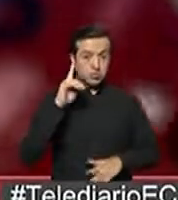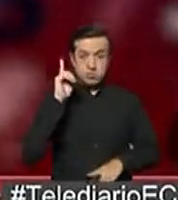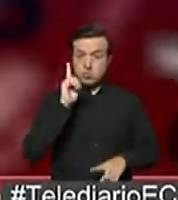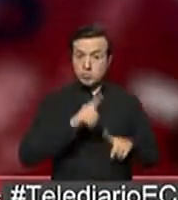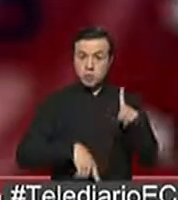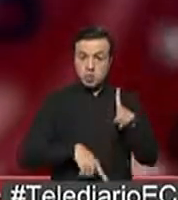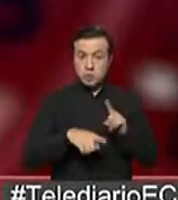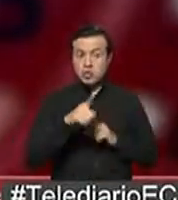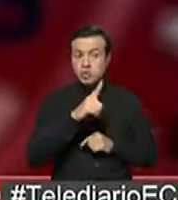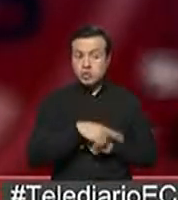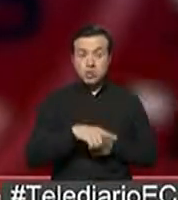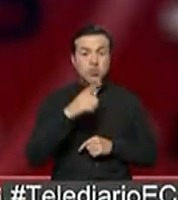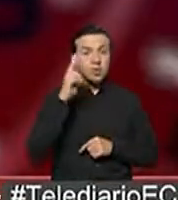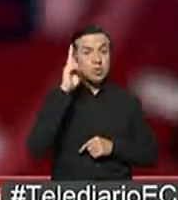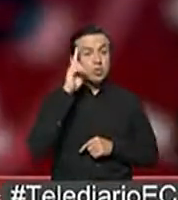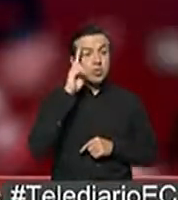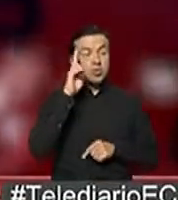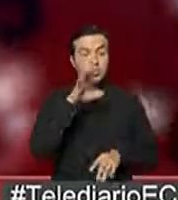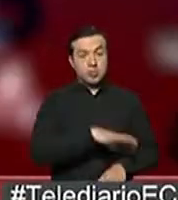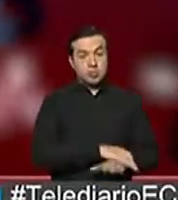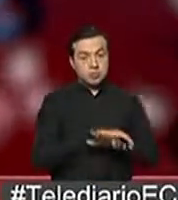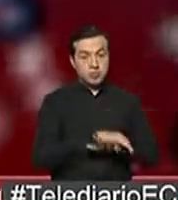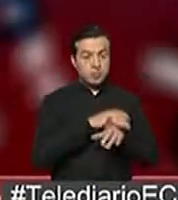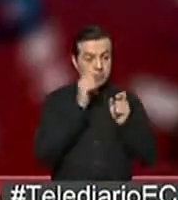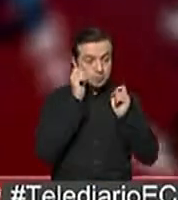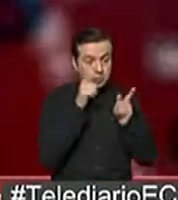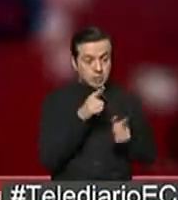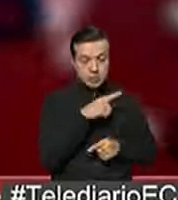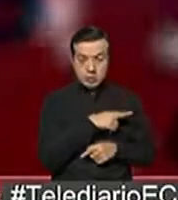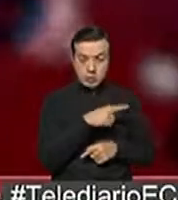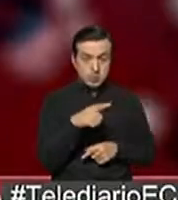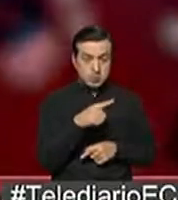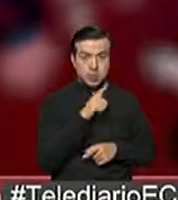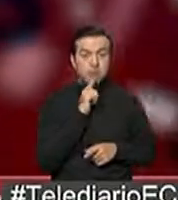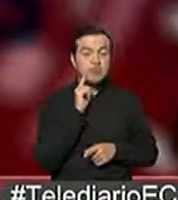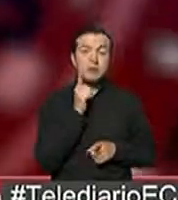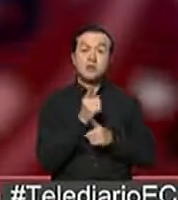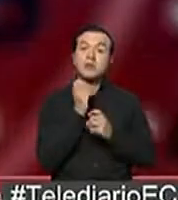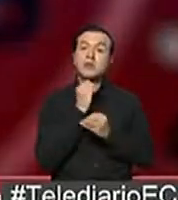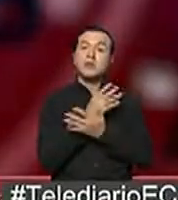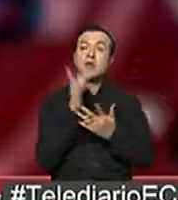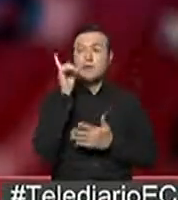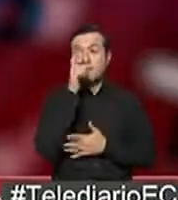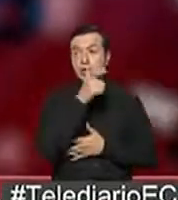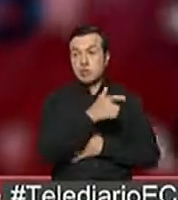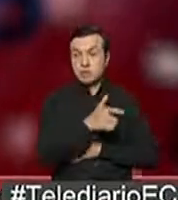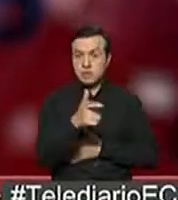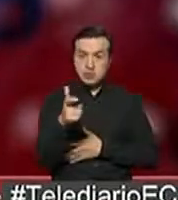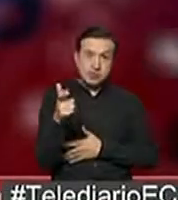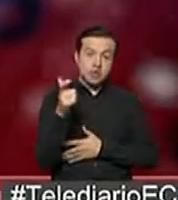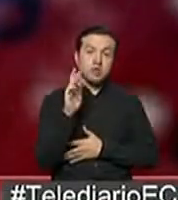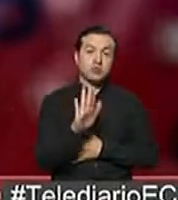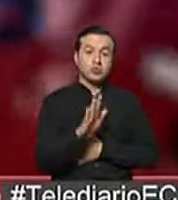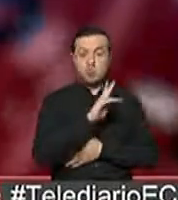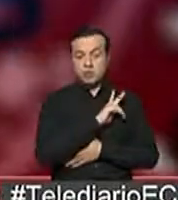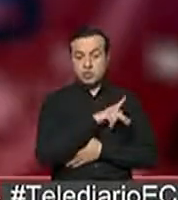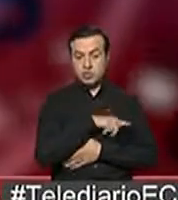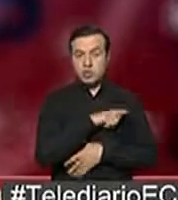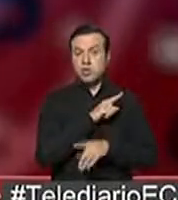quienes tendrán que usar un dispositivo de vigilancia. Esta información la dio a conocer la Fiscalía General del Estado en su cuenta